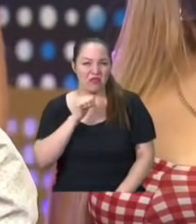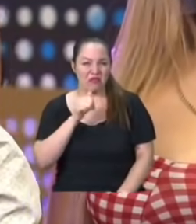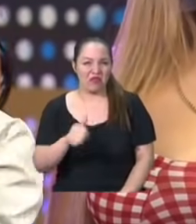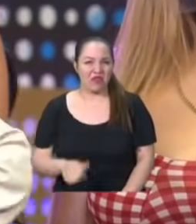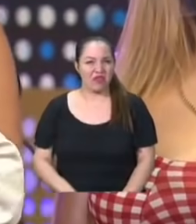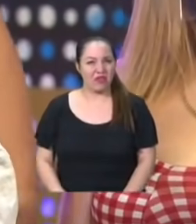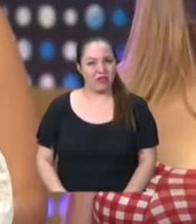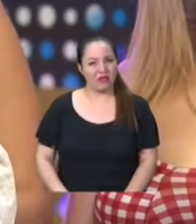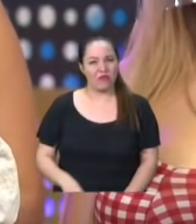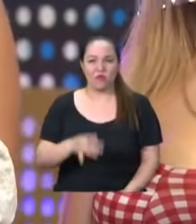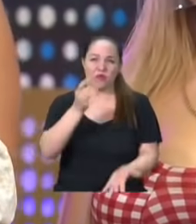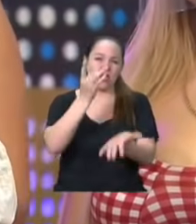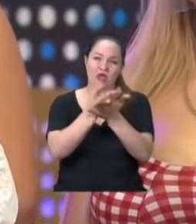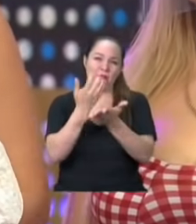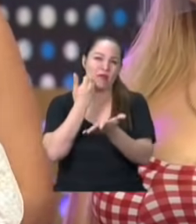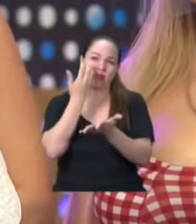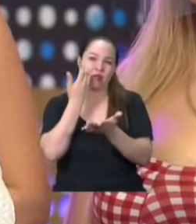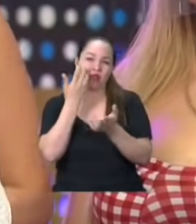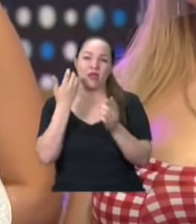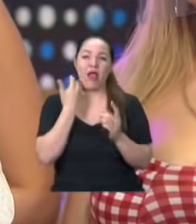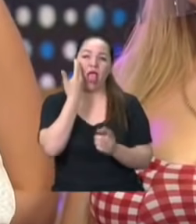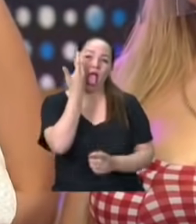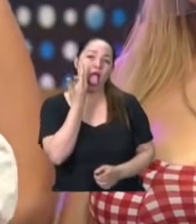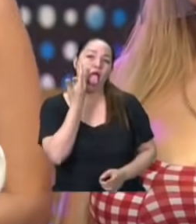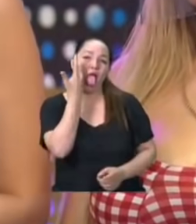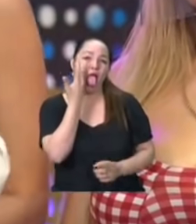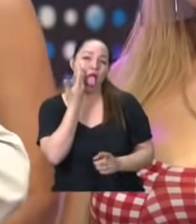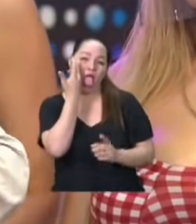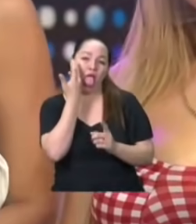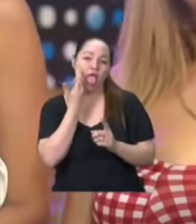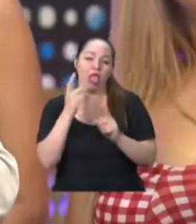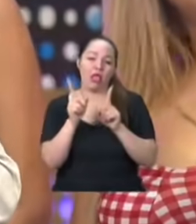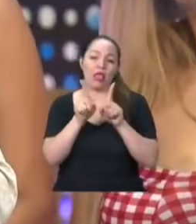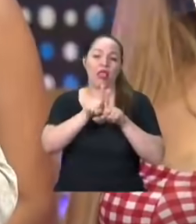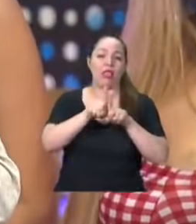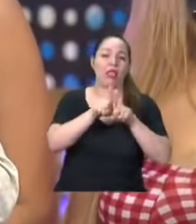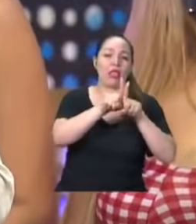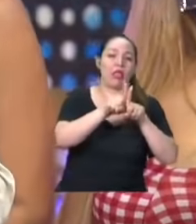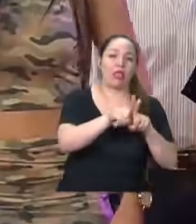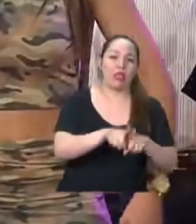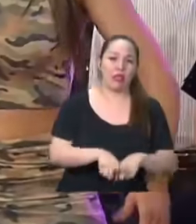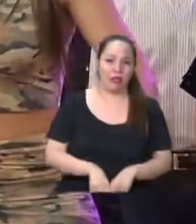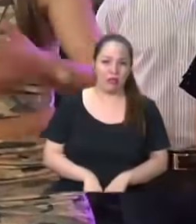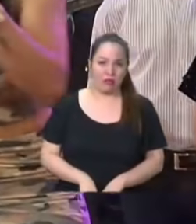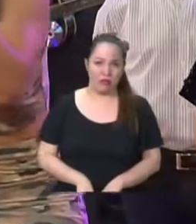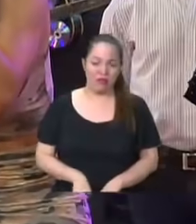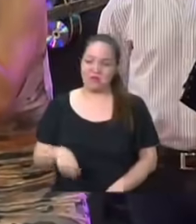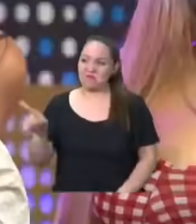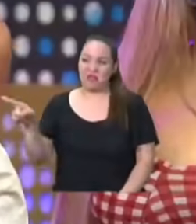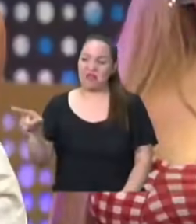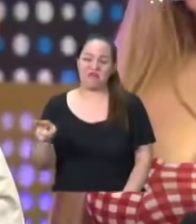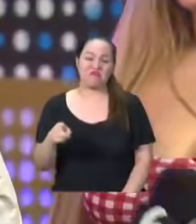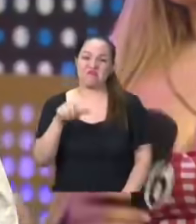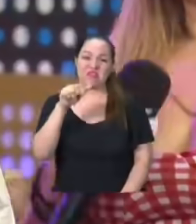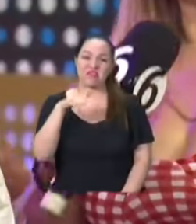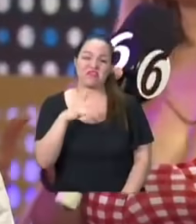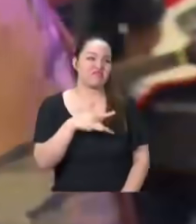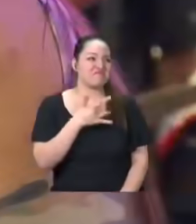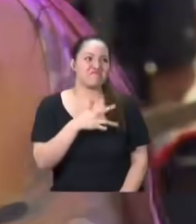Quería cuadro con Aleida. Era nueva. No me... La verdad, no me llenó, no me... ¡No te llenó!